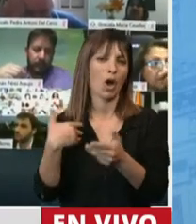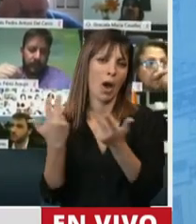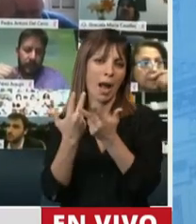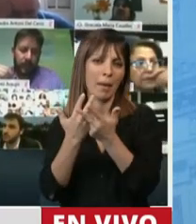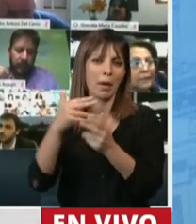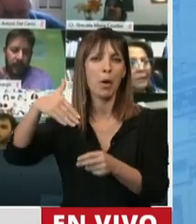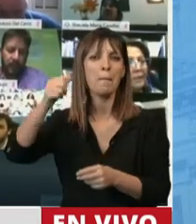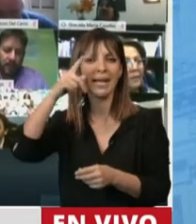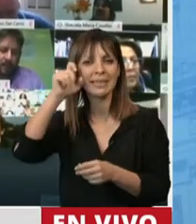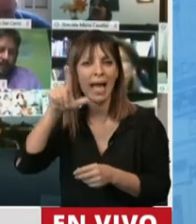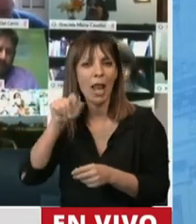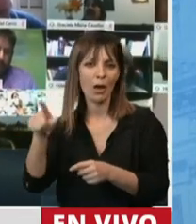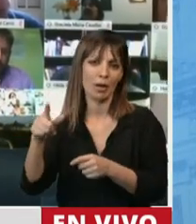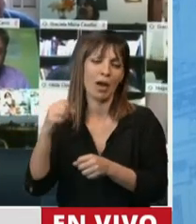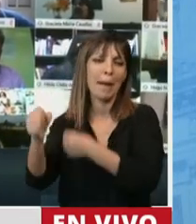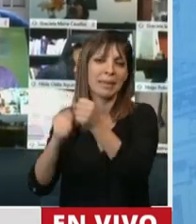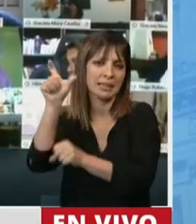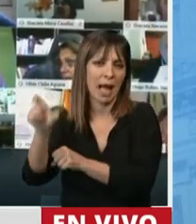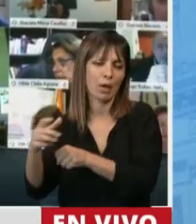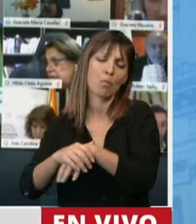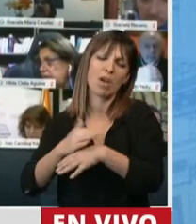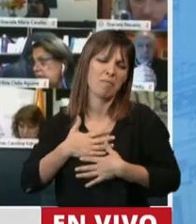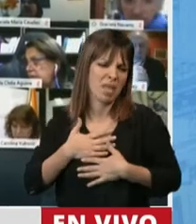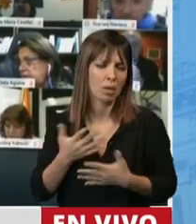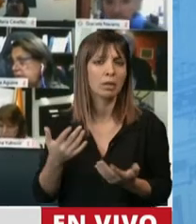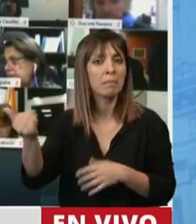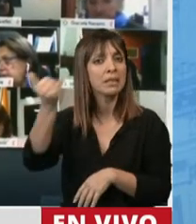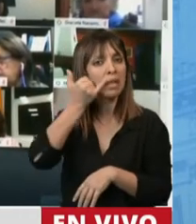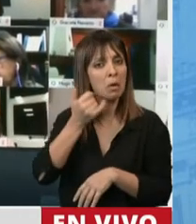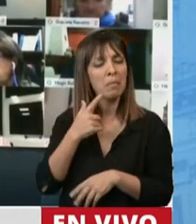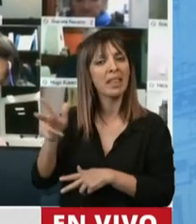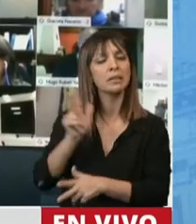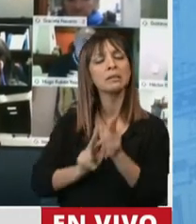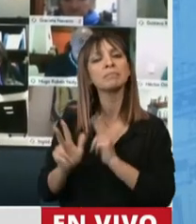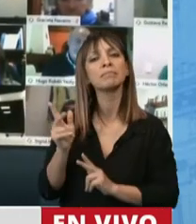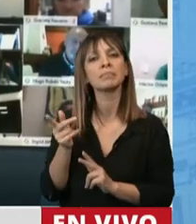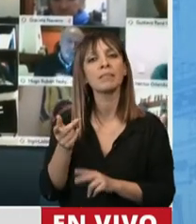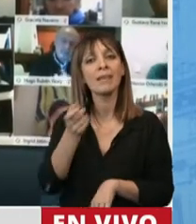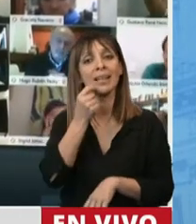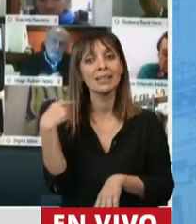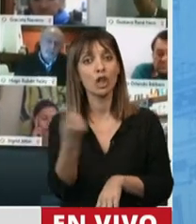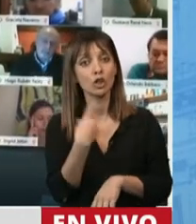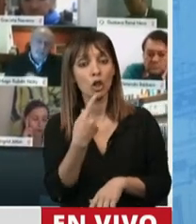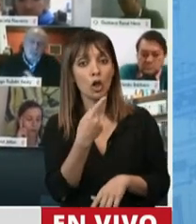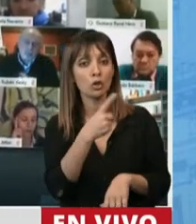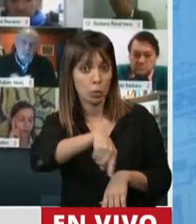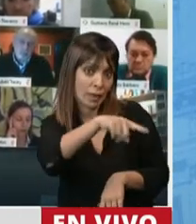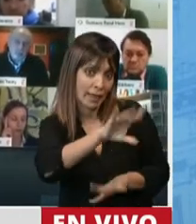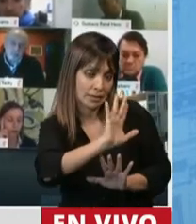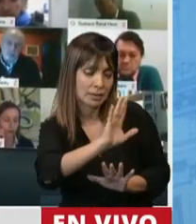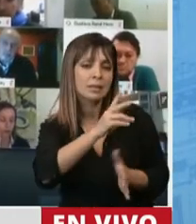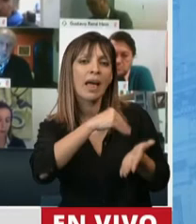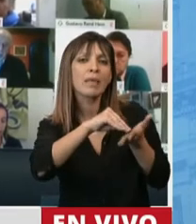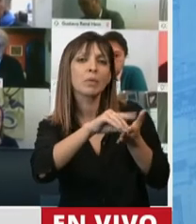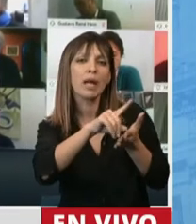un empresario amigo del sector, me llamó por teléfono y me decía si nosotros los diputados éramos conscientes de